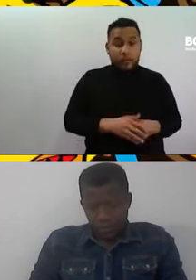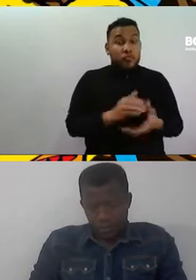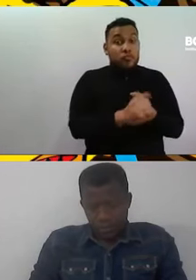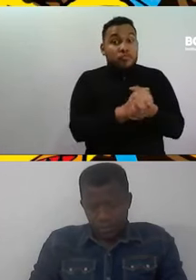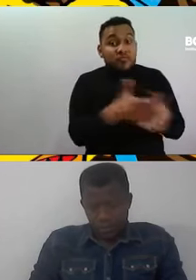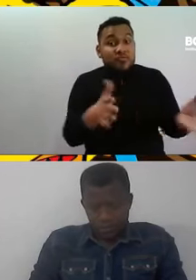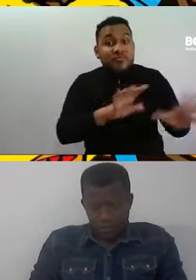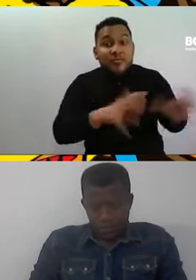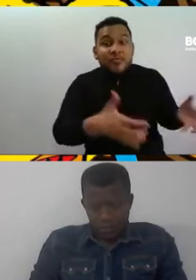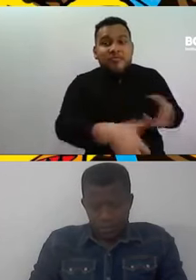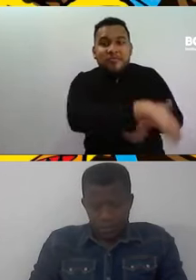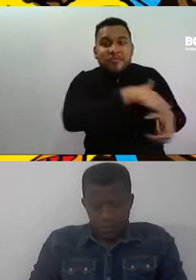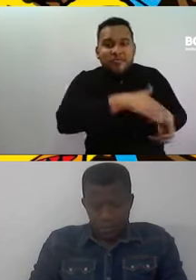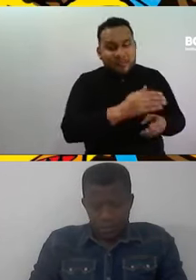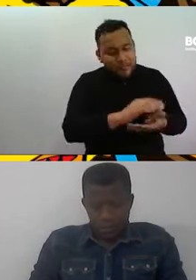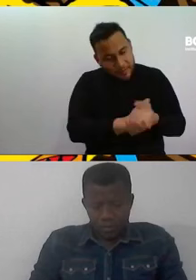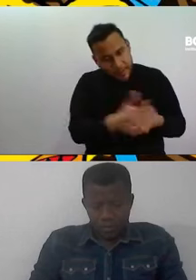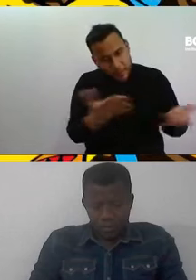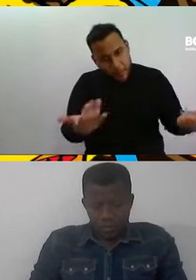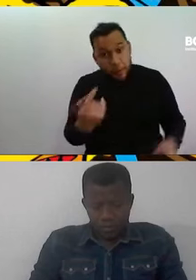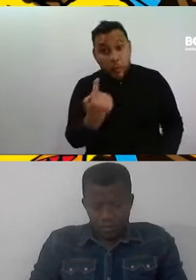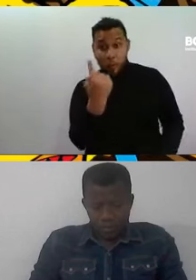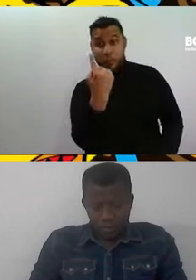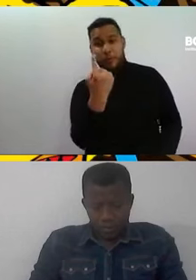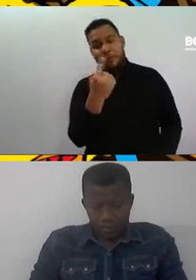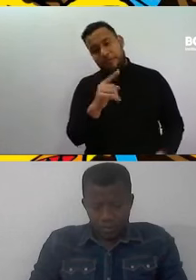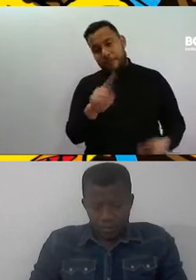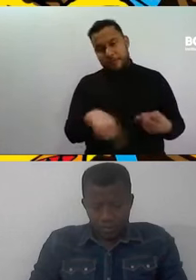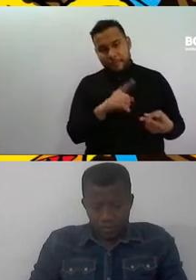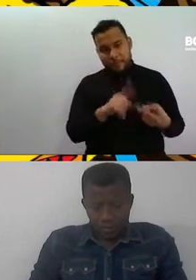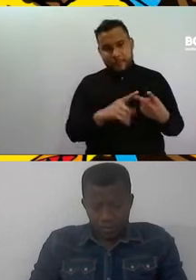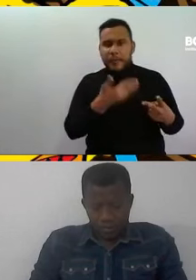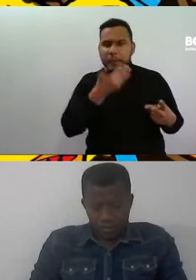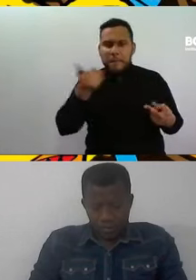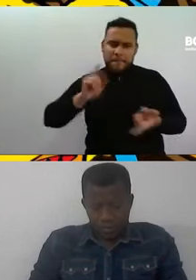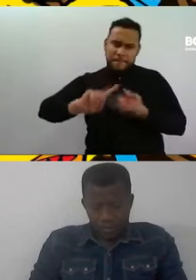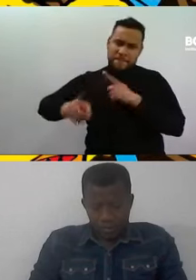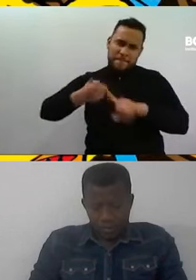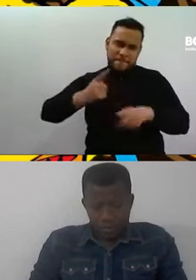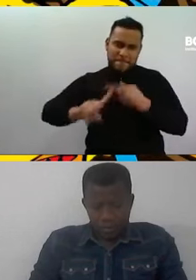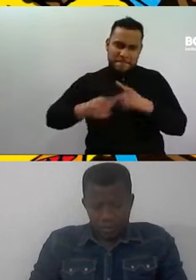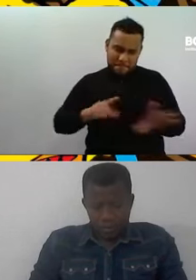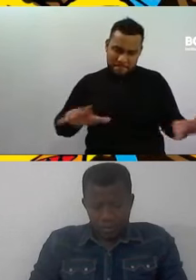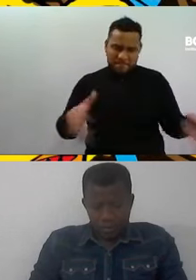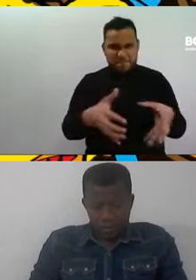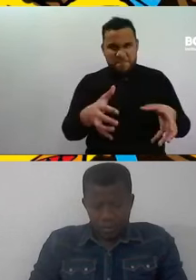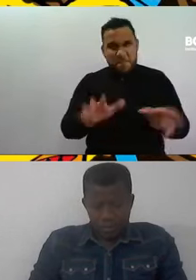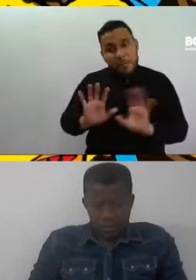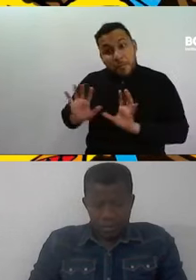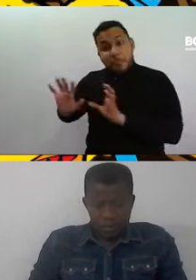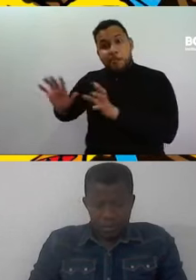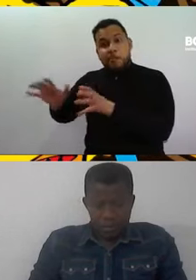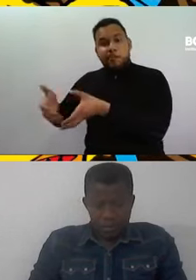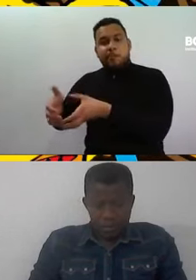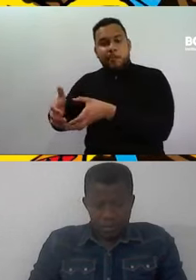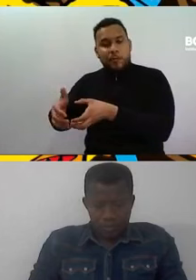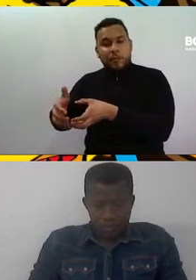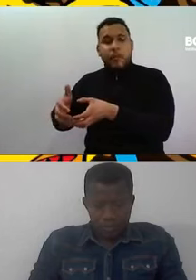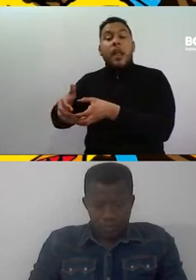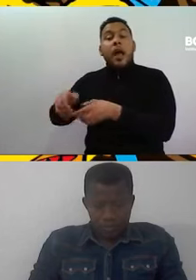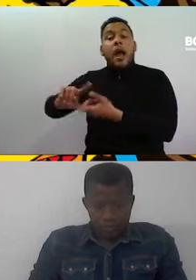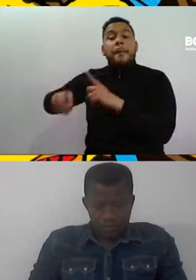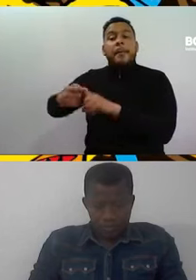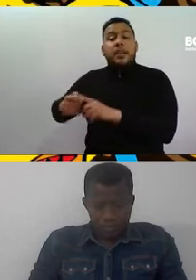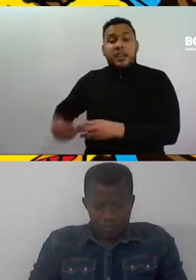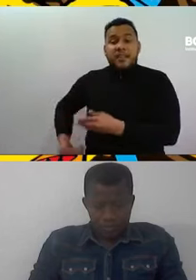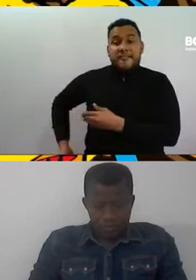se llama. Uno, el otro, las mejores amigas y las amigas de infancia. O